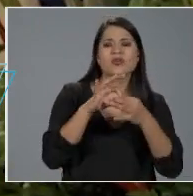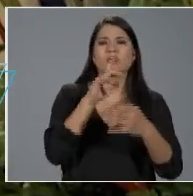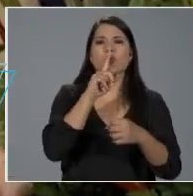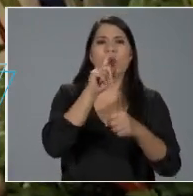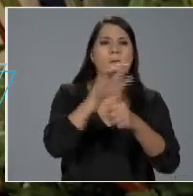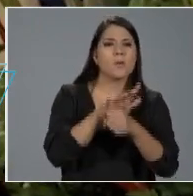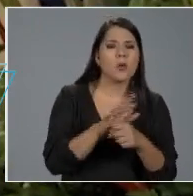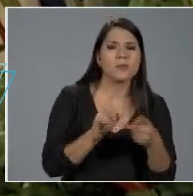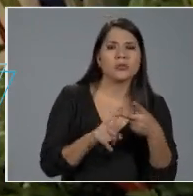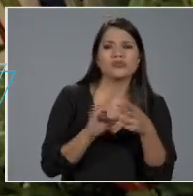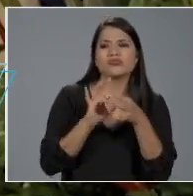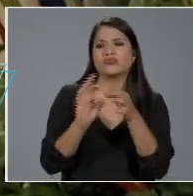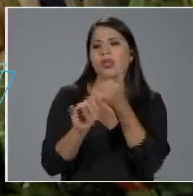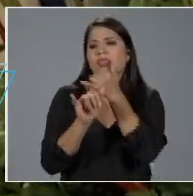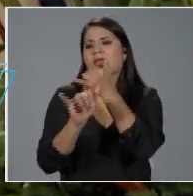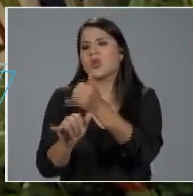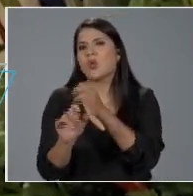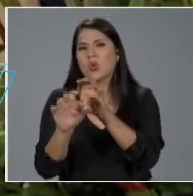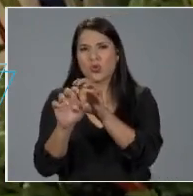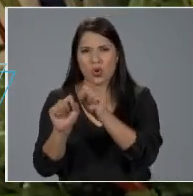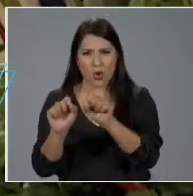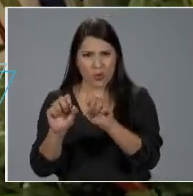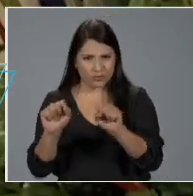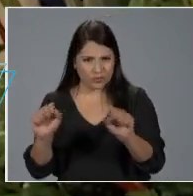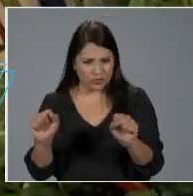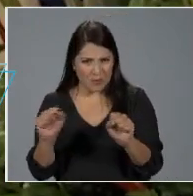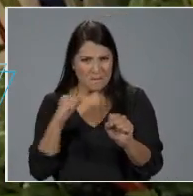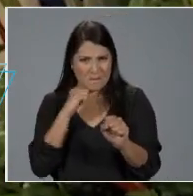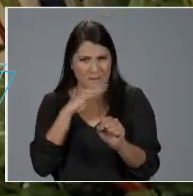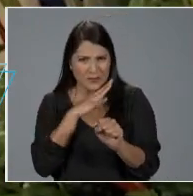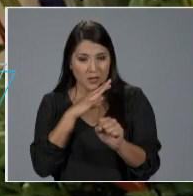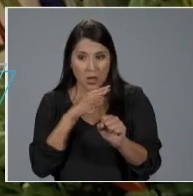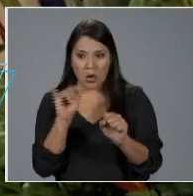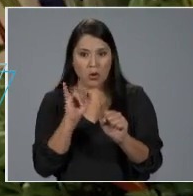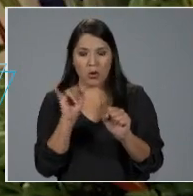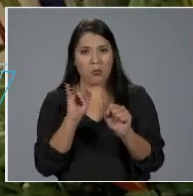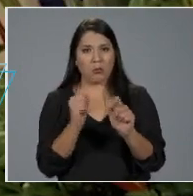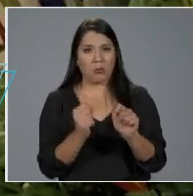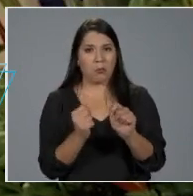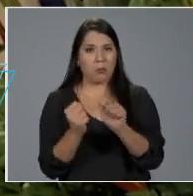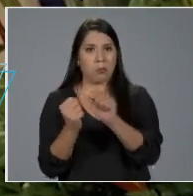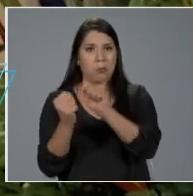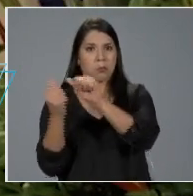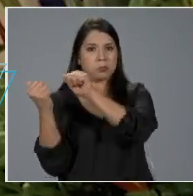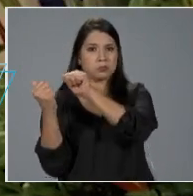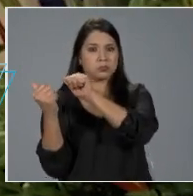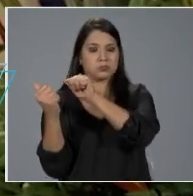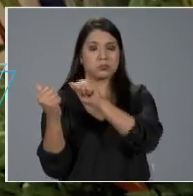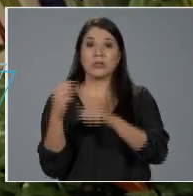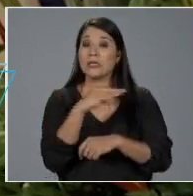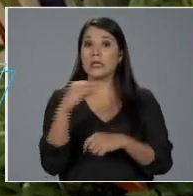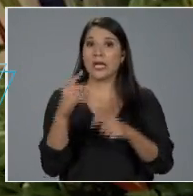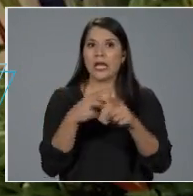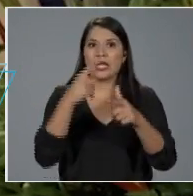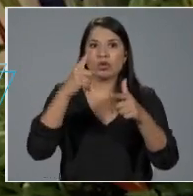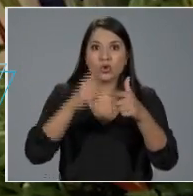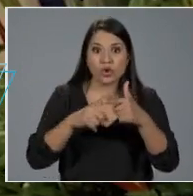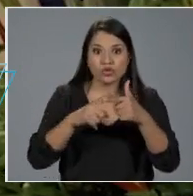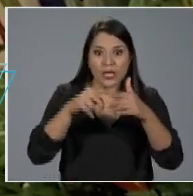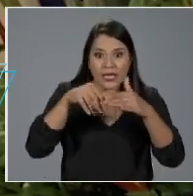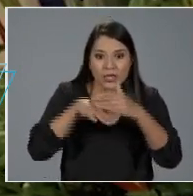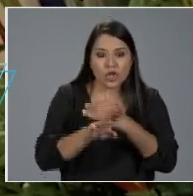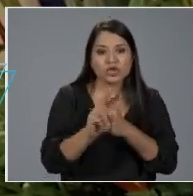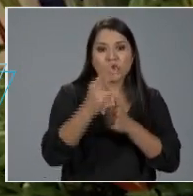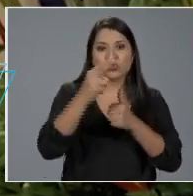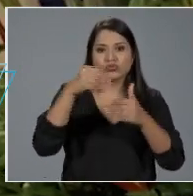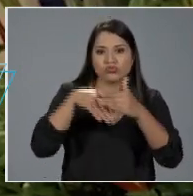las denuncias de corrupción, etcétera, fueron borrándose, fueron olvidándose, y entonces entró en el segundo y el